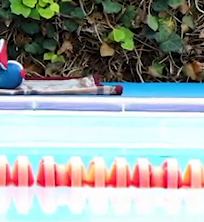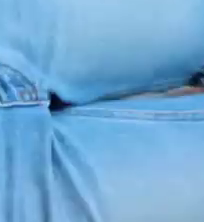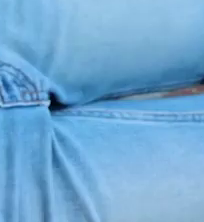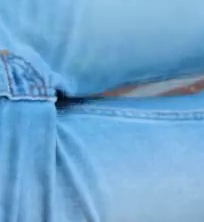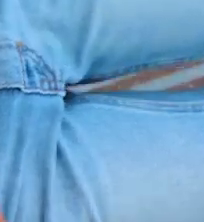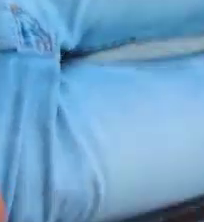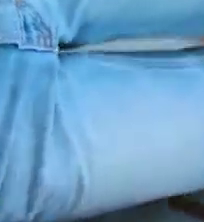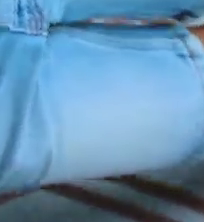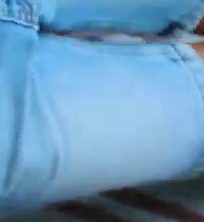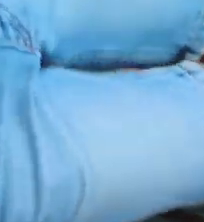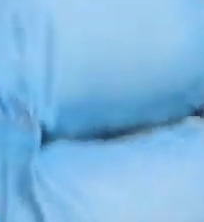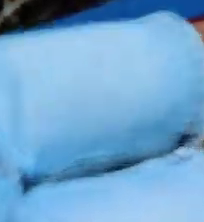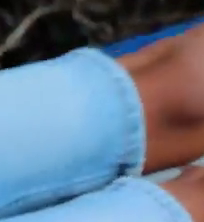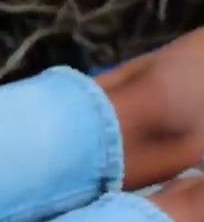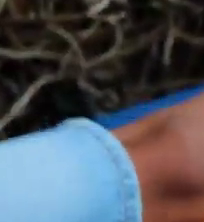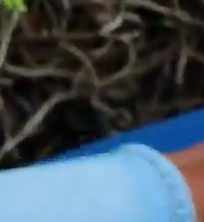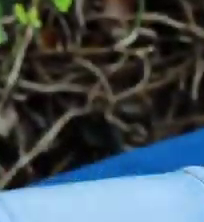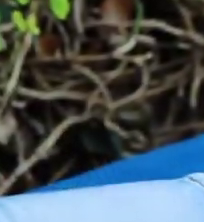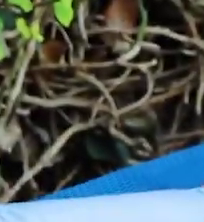1 más.